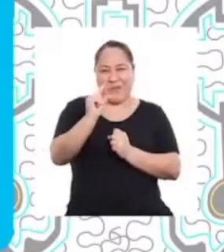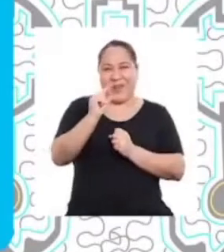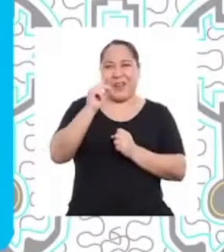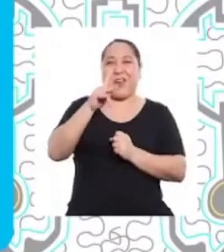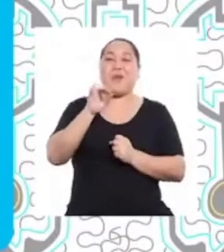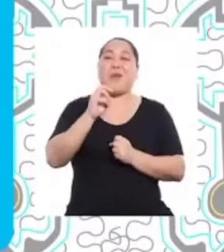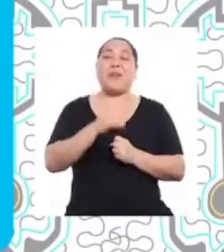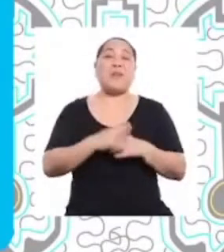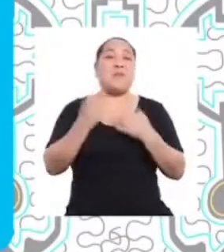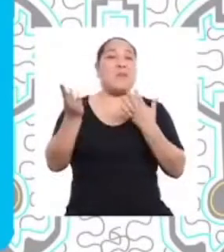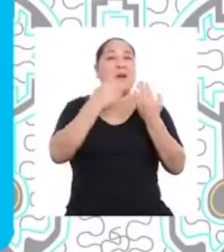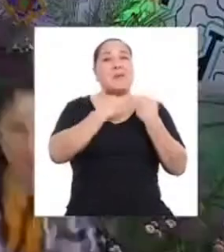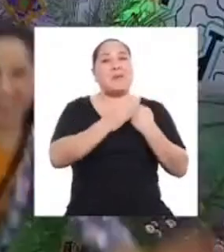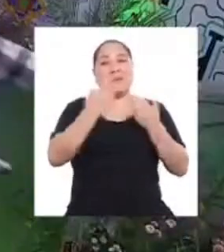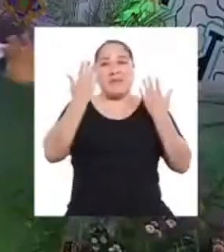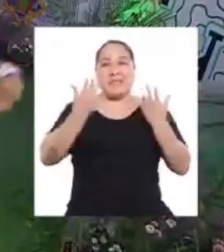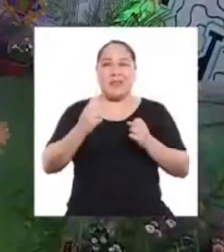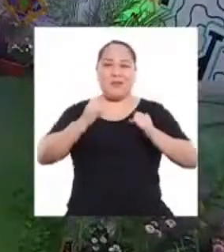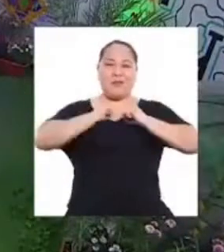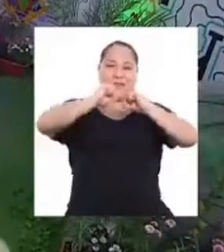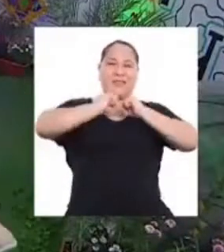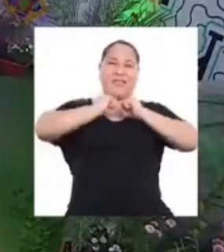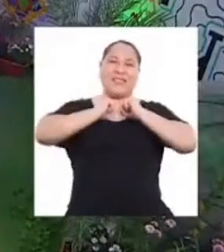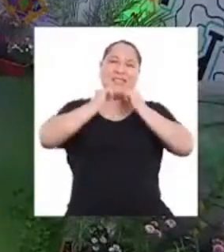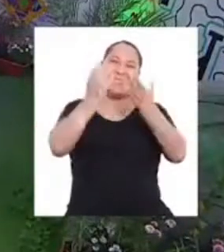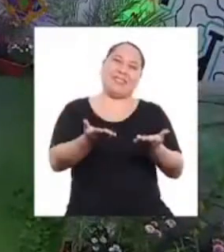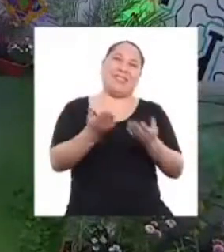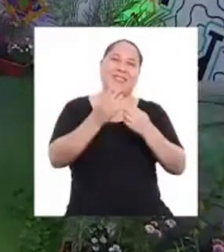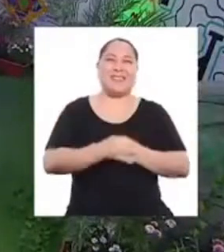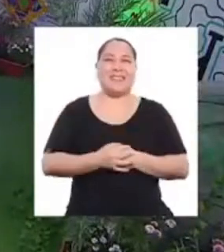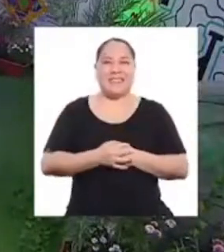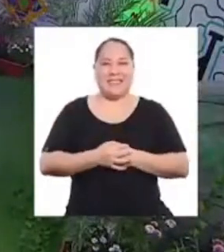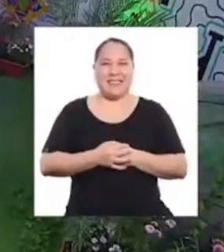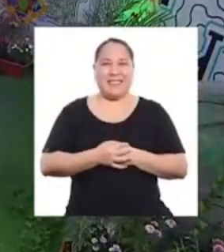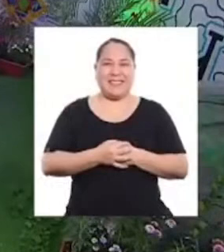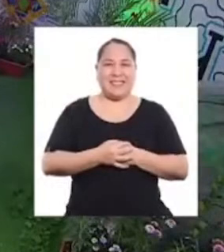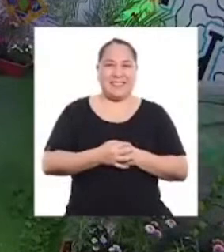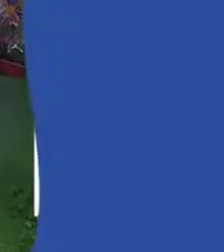Cubi. Vamos con... ¡Activarte!